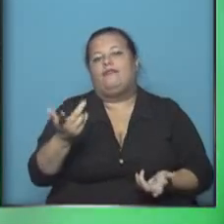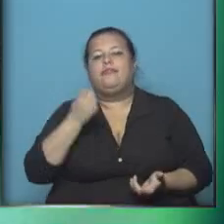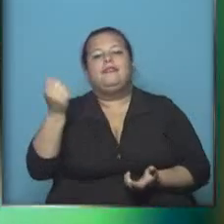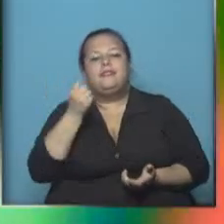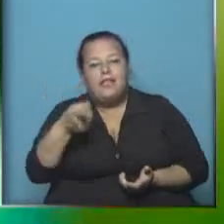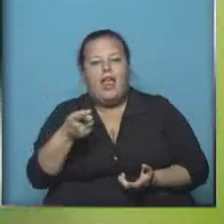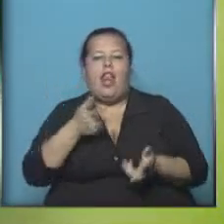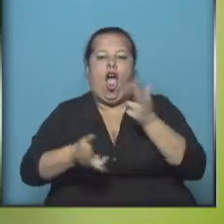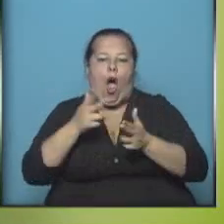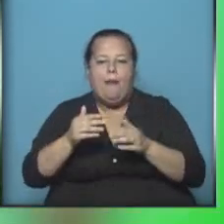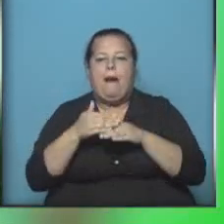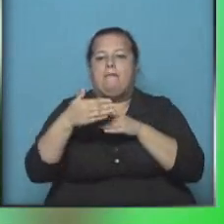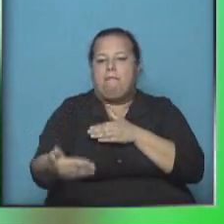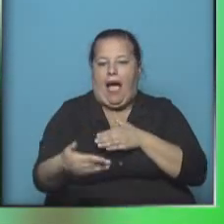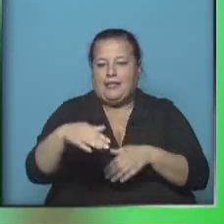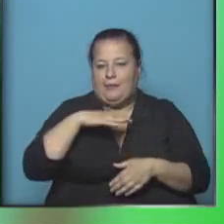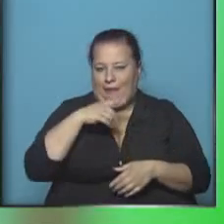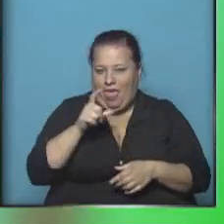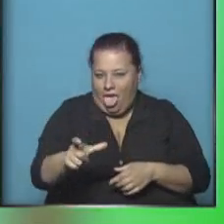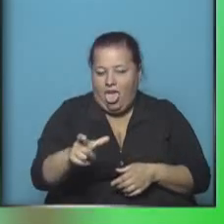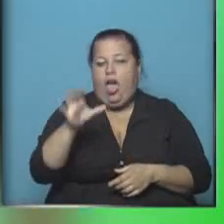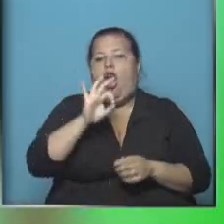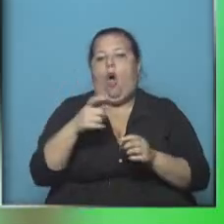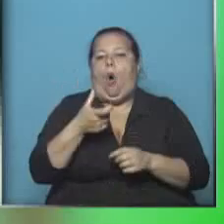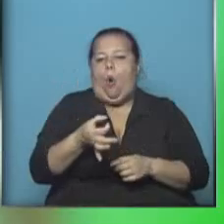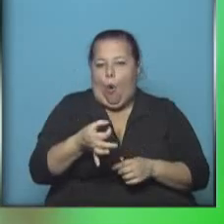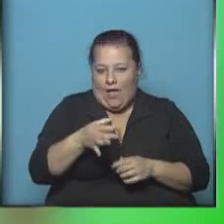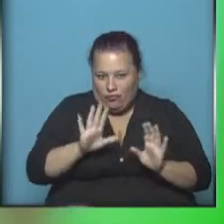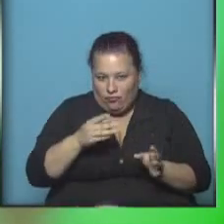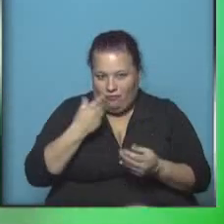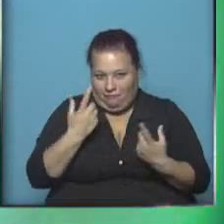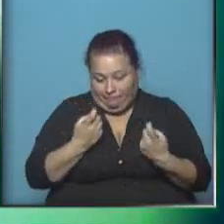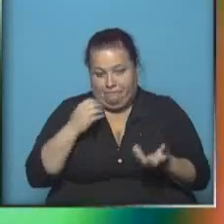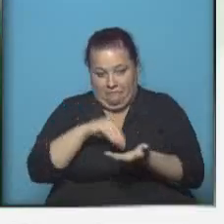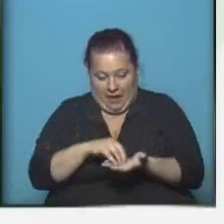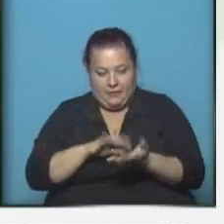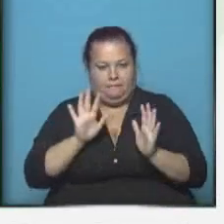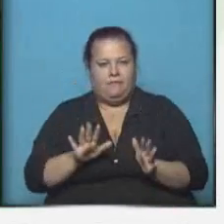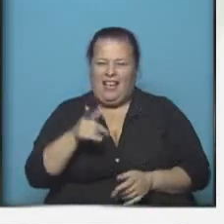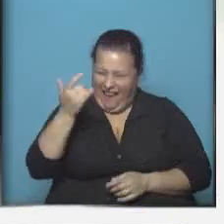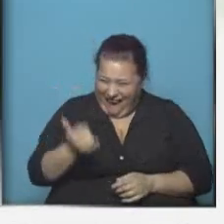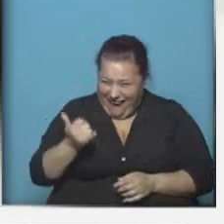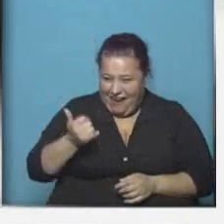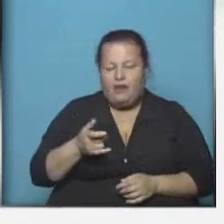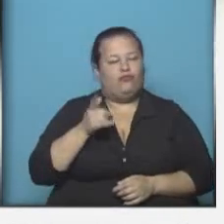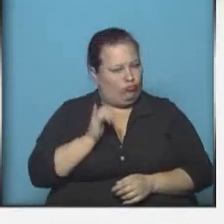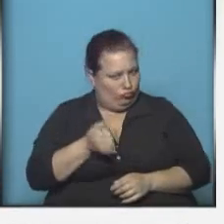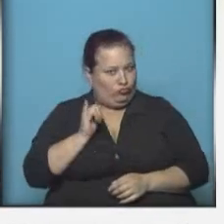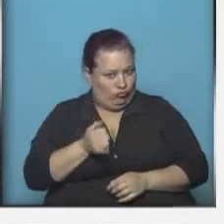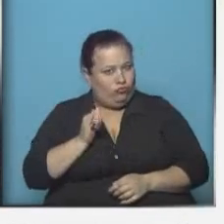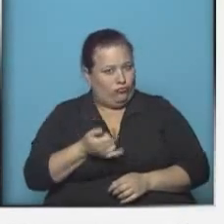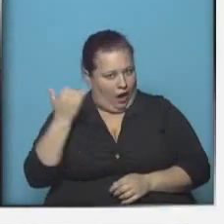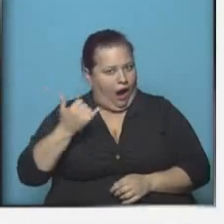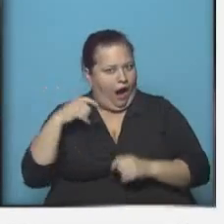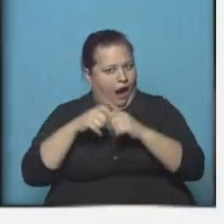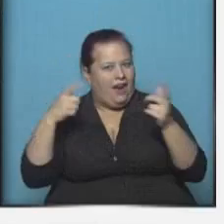buscan cirugías de elongación peneana o engrosamiento del pene, ¿no? ¿Esto existe? Sí, por supuesto que